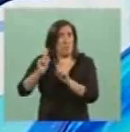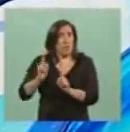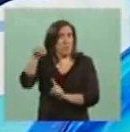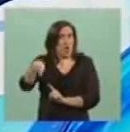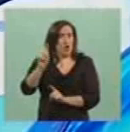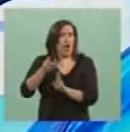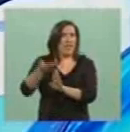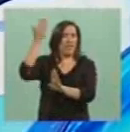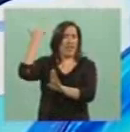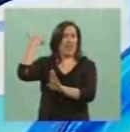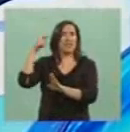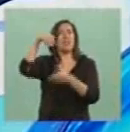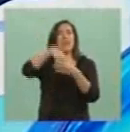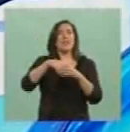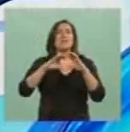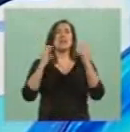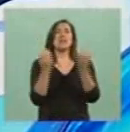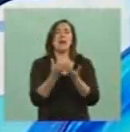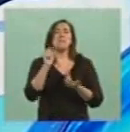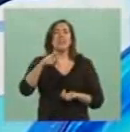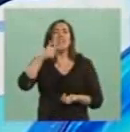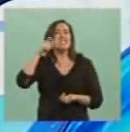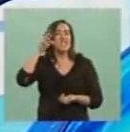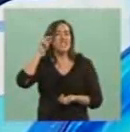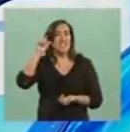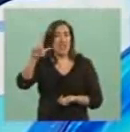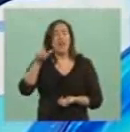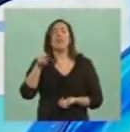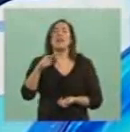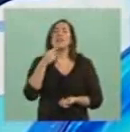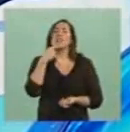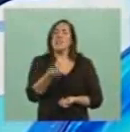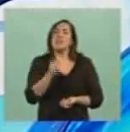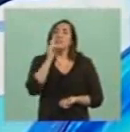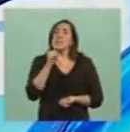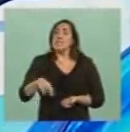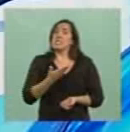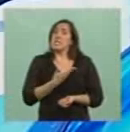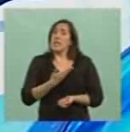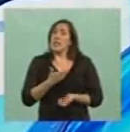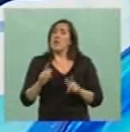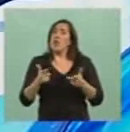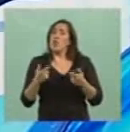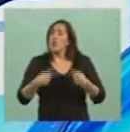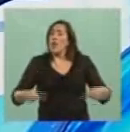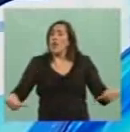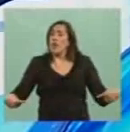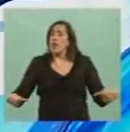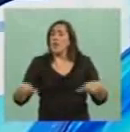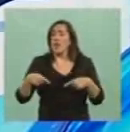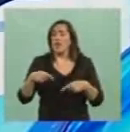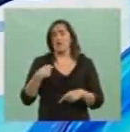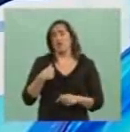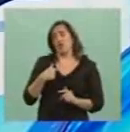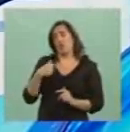en la Cámara de Cereales de Rosario, y dijo, en el discurso empezó diciendo, bueno, Santa Fe que no carece de recursos, y yo me acuerdo que le dije,